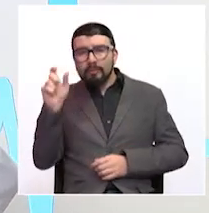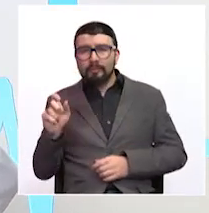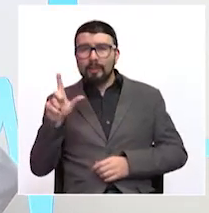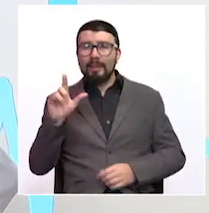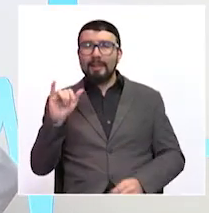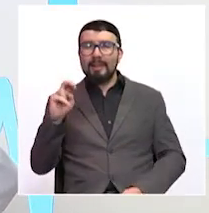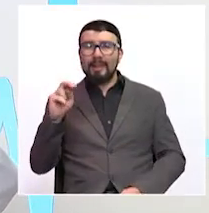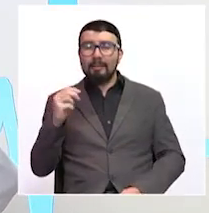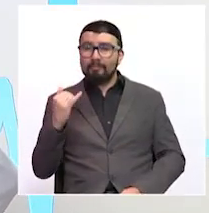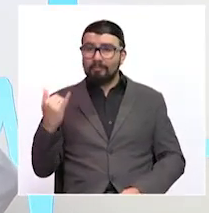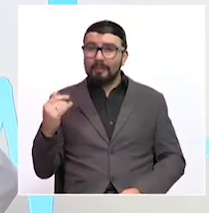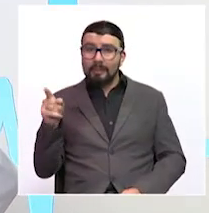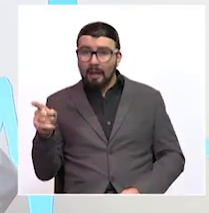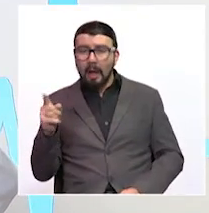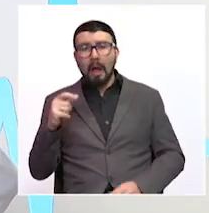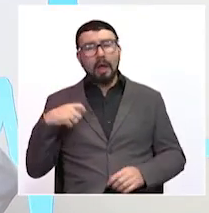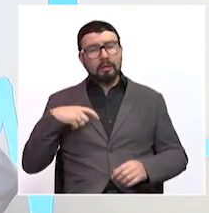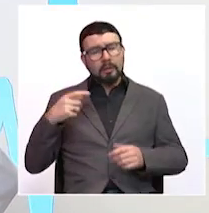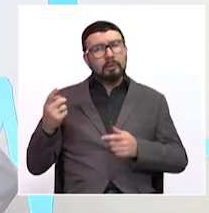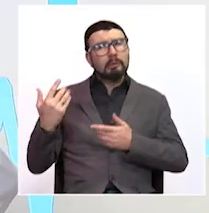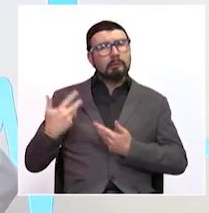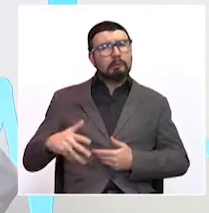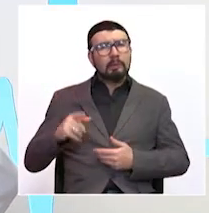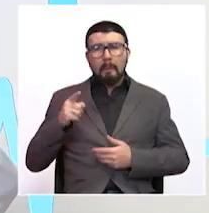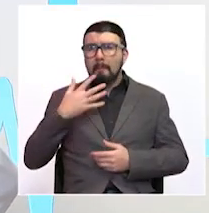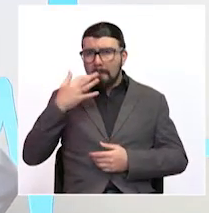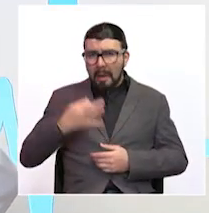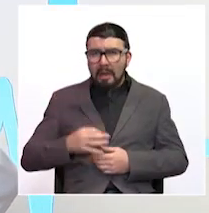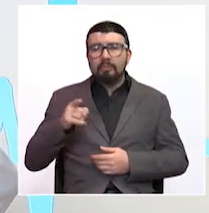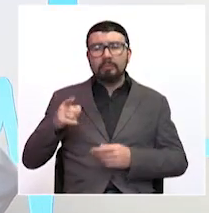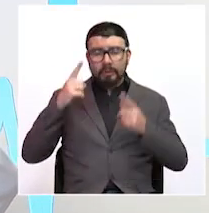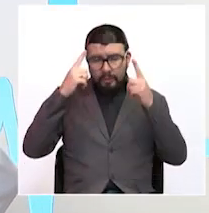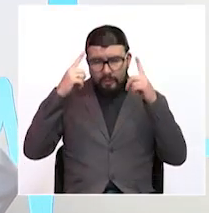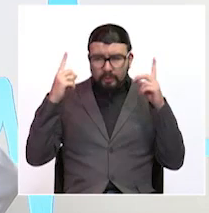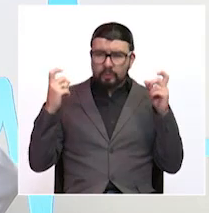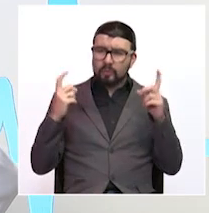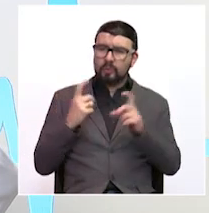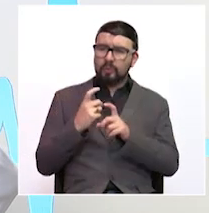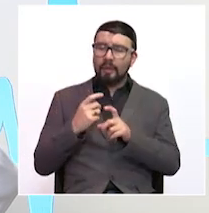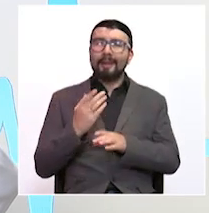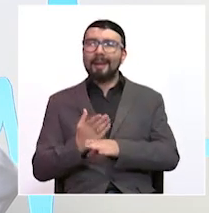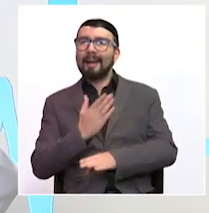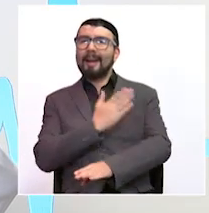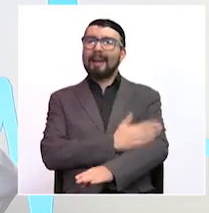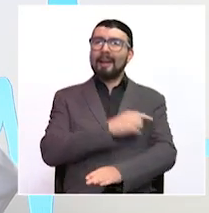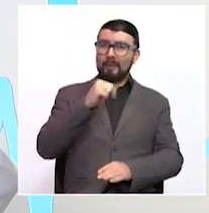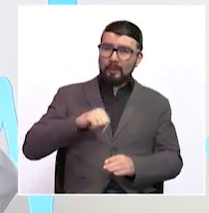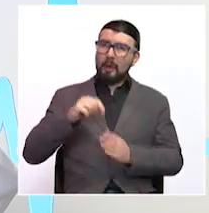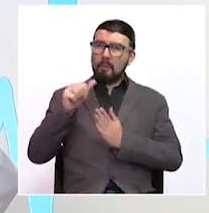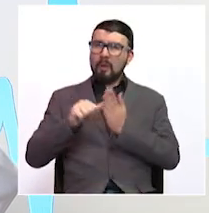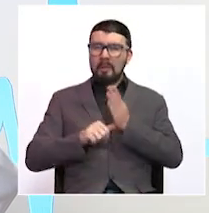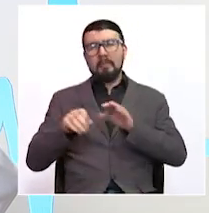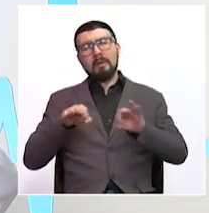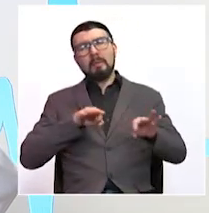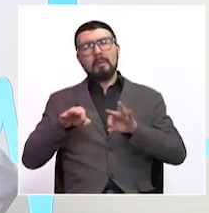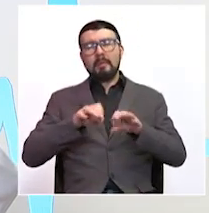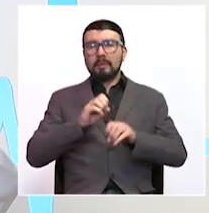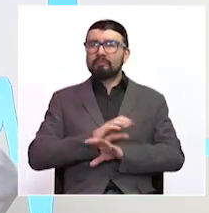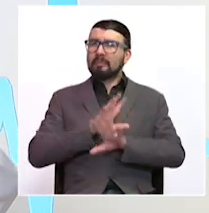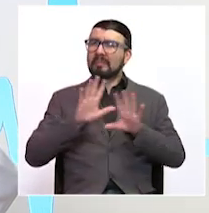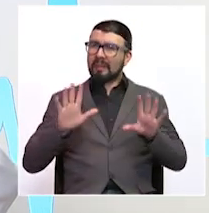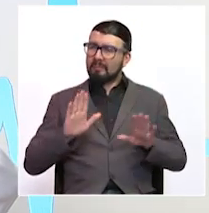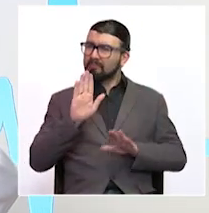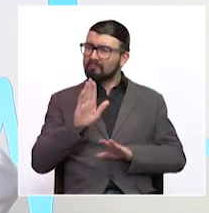nos deja una reflexión que va a ser el preámbulo para el programa de hoy y bien vale la pena que